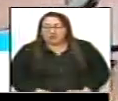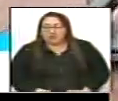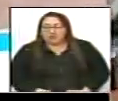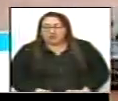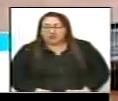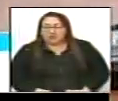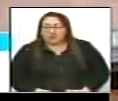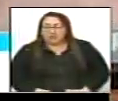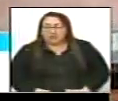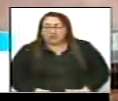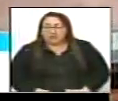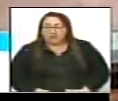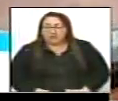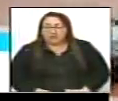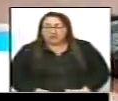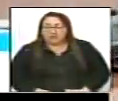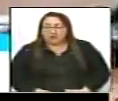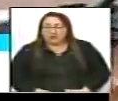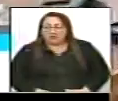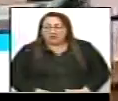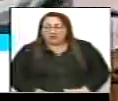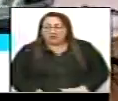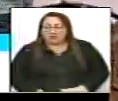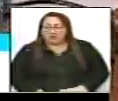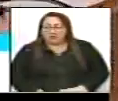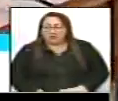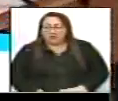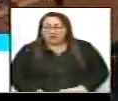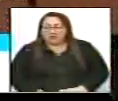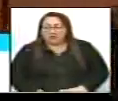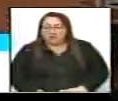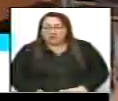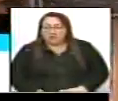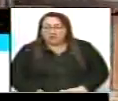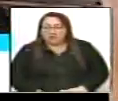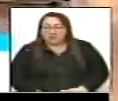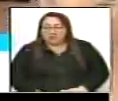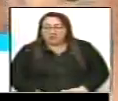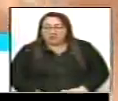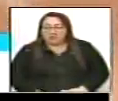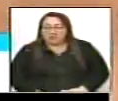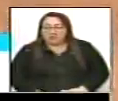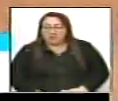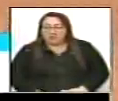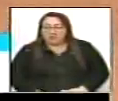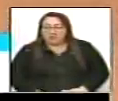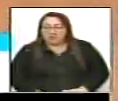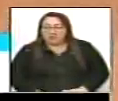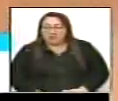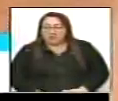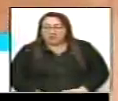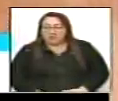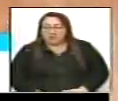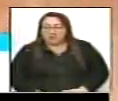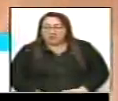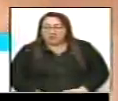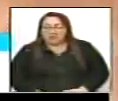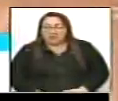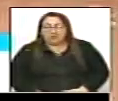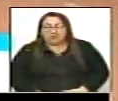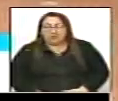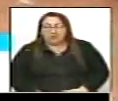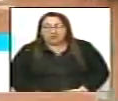Con todo gusto, congresista Pasa. Tiene la interrupción, congresista Pasa. Gracias, señora Presidenta, y gracias a mi colega